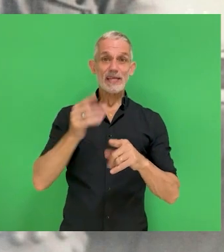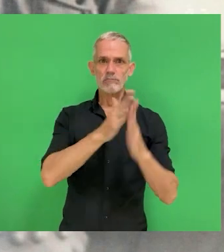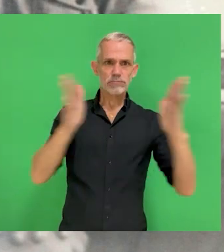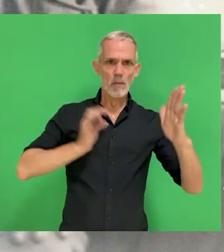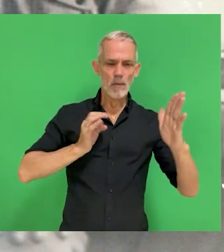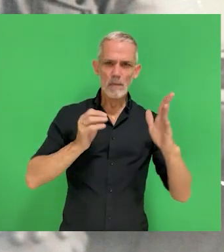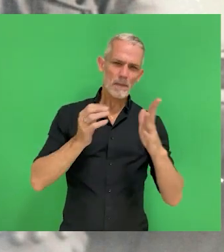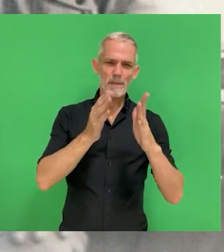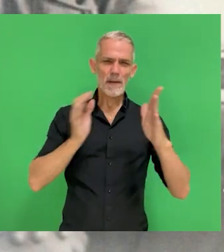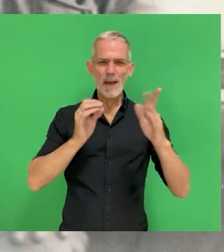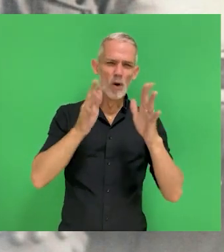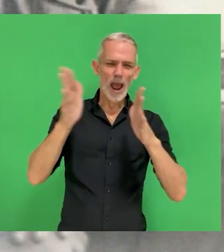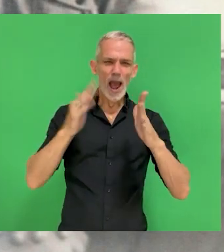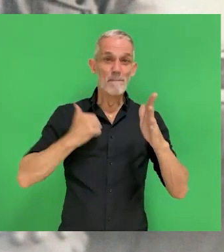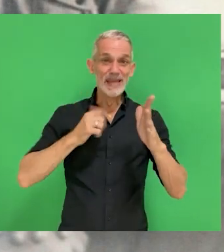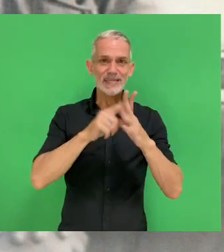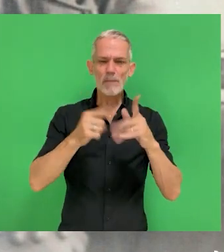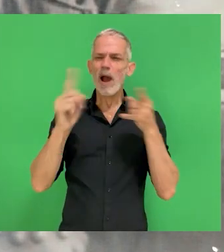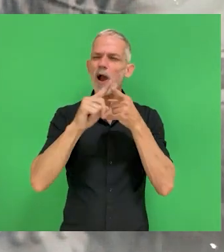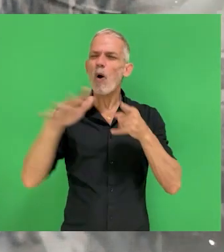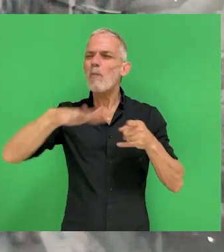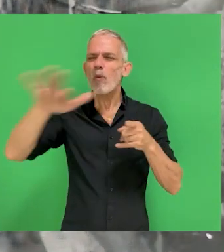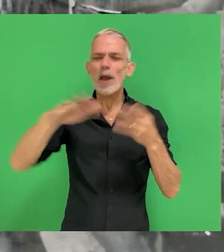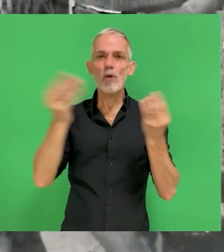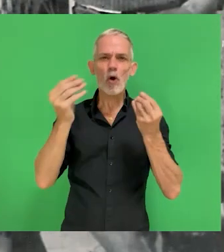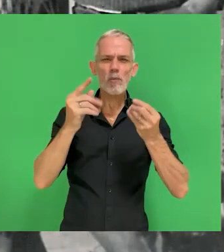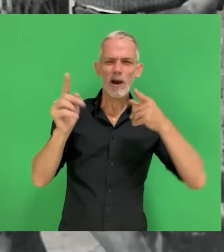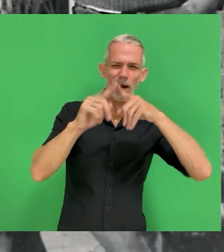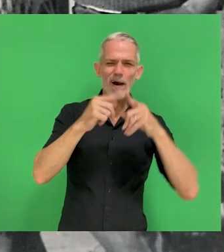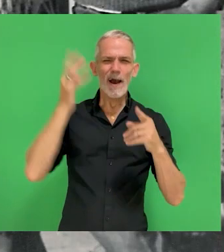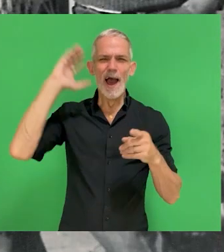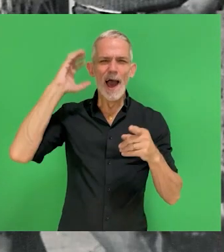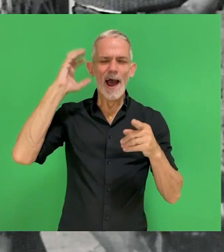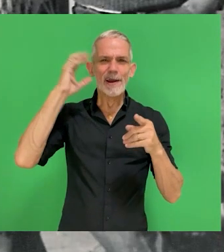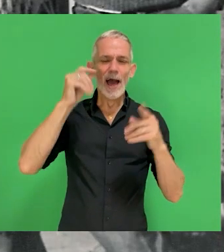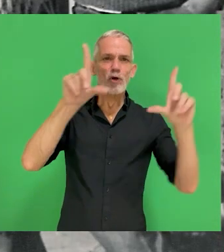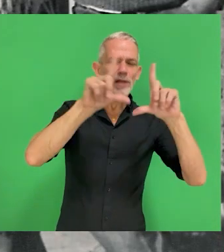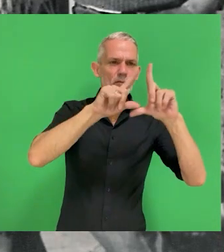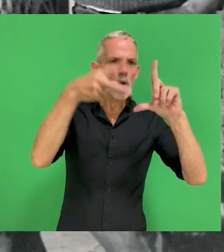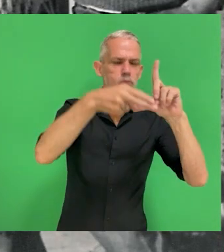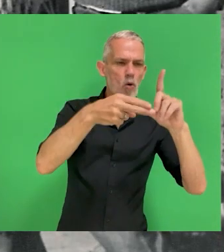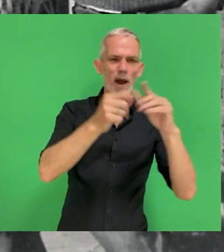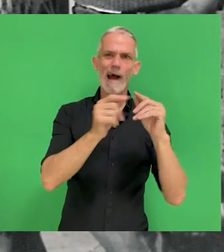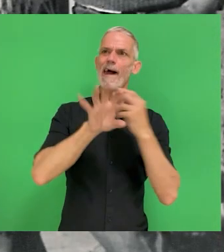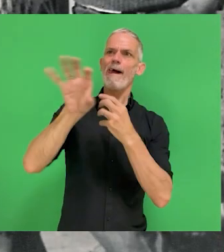dictadura para retomar contacto con el pueblo a través de interferencias en transmisiones de televisión.